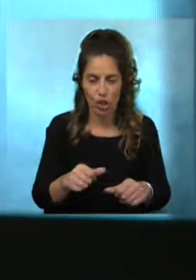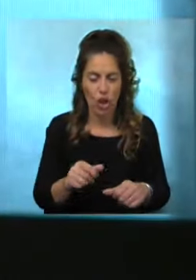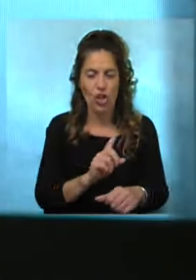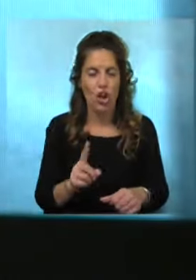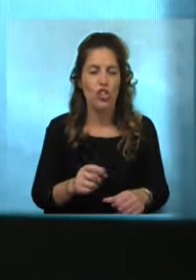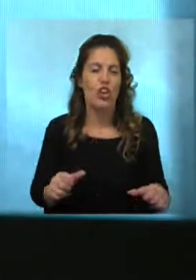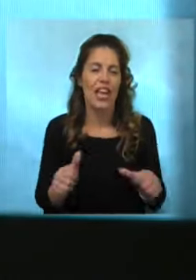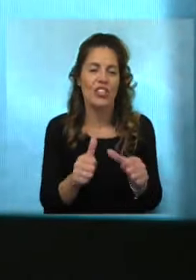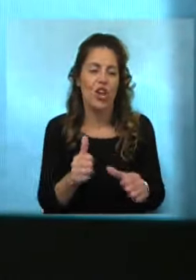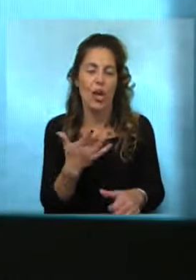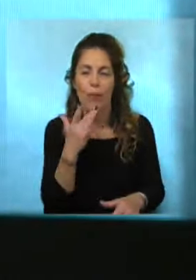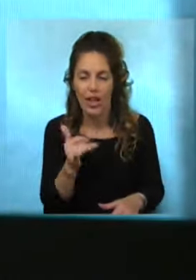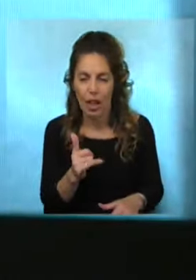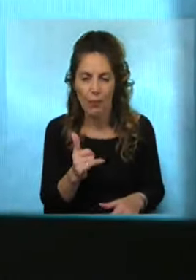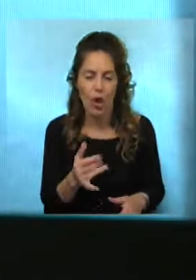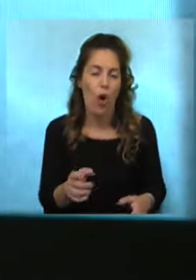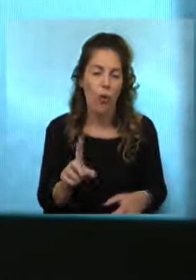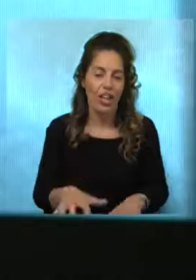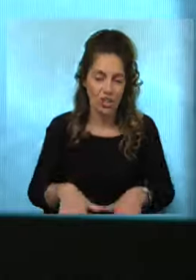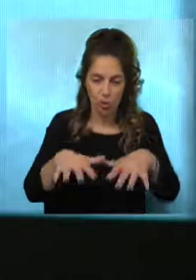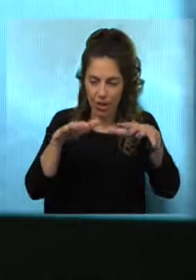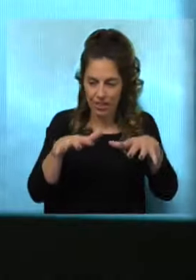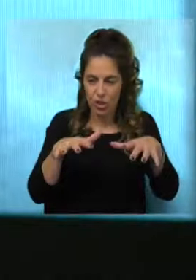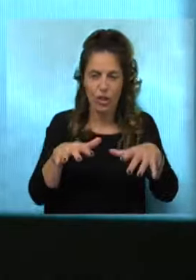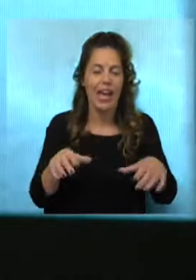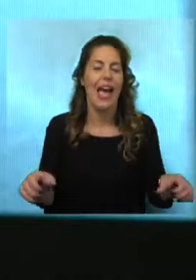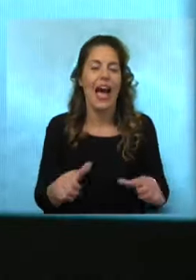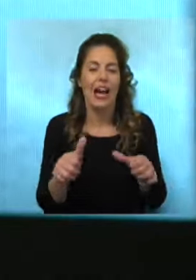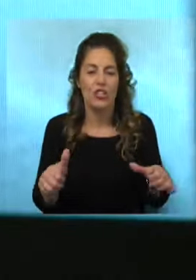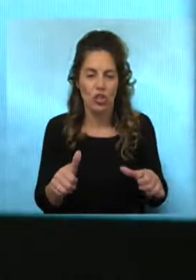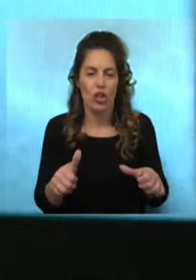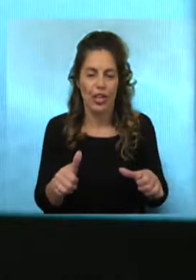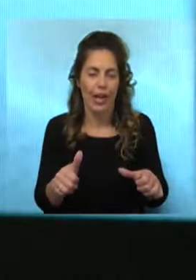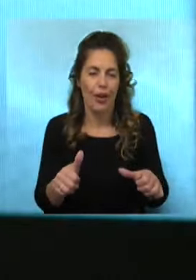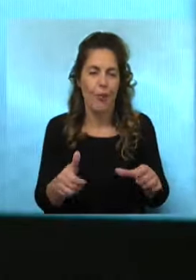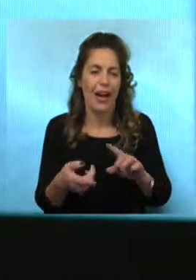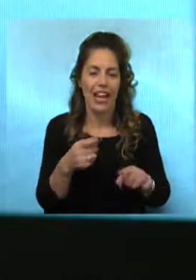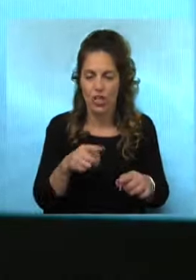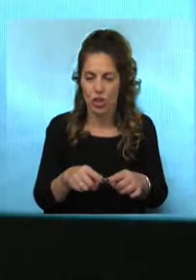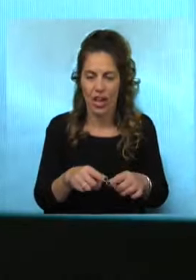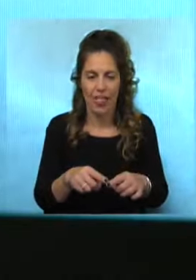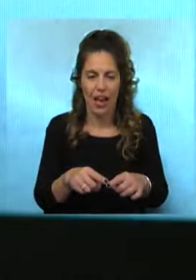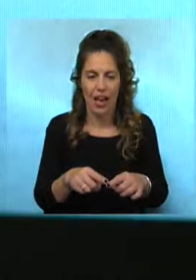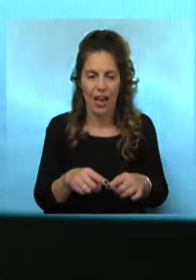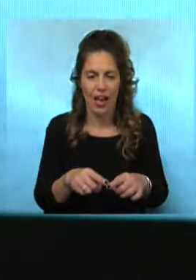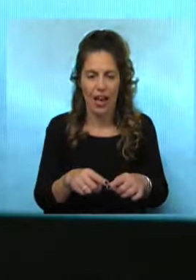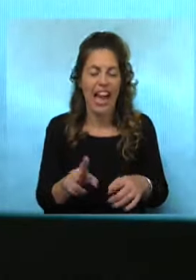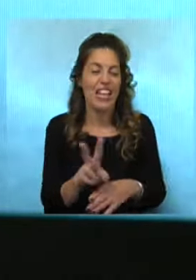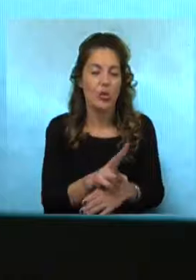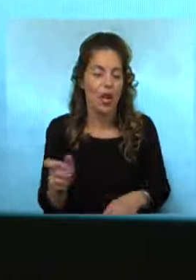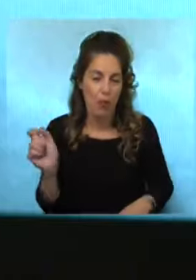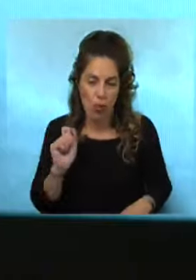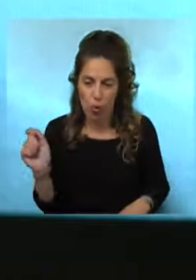acciones Como por ejemplo cuando están las inundaciones van acciones que tienen que ver un poco más con se asemejan a la seguridad